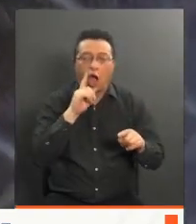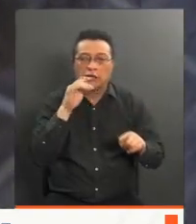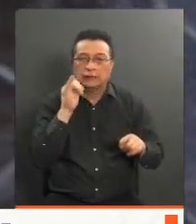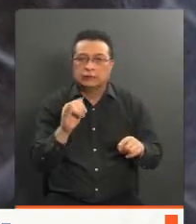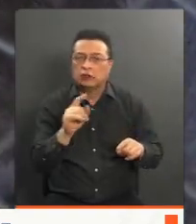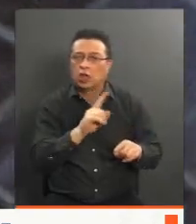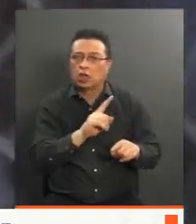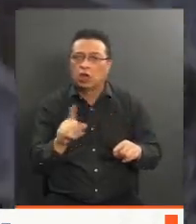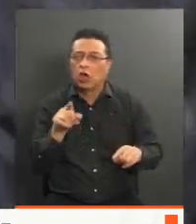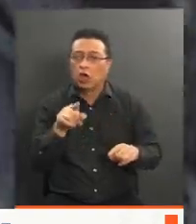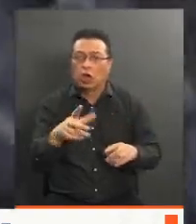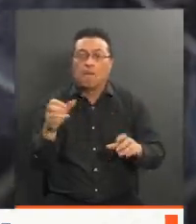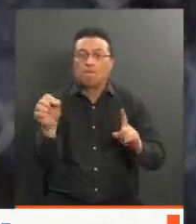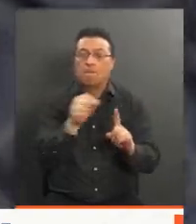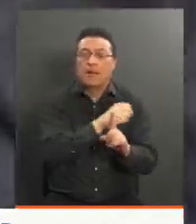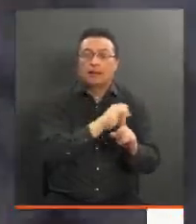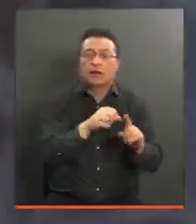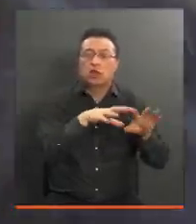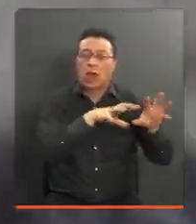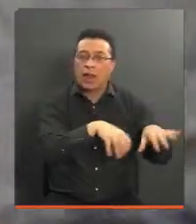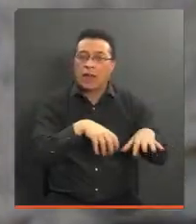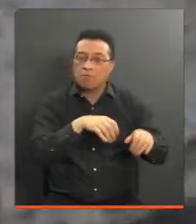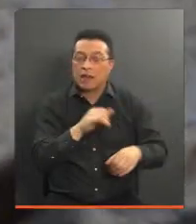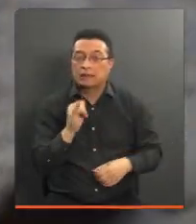supuesto maltrato animal denunciado